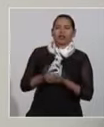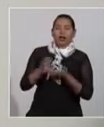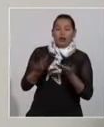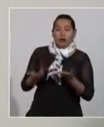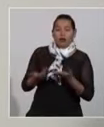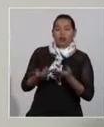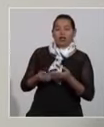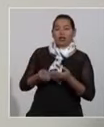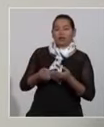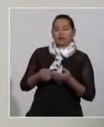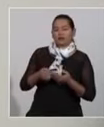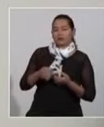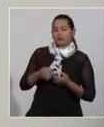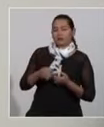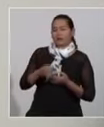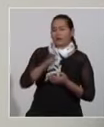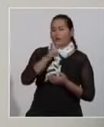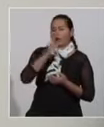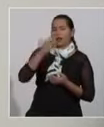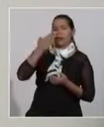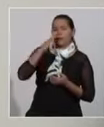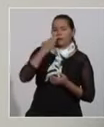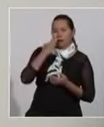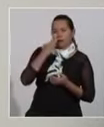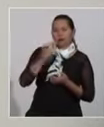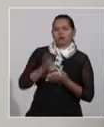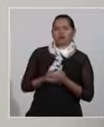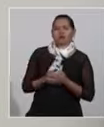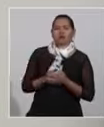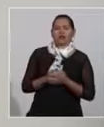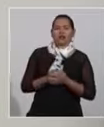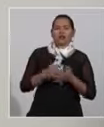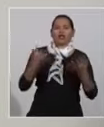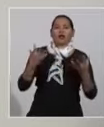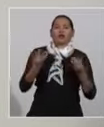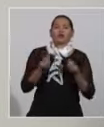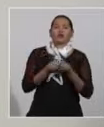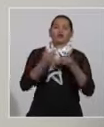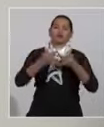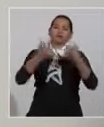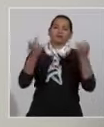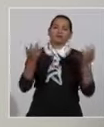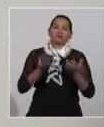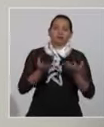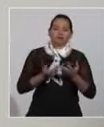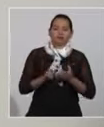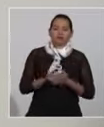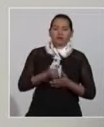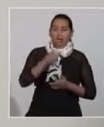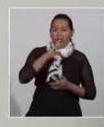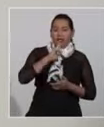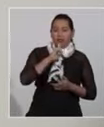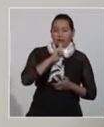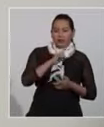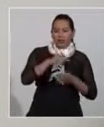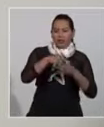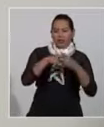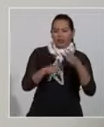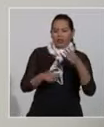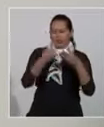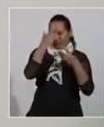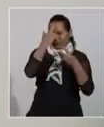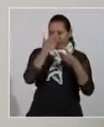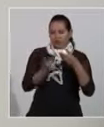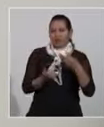palabra el candidato Luis Miguel Barbosa de la coalición Juntos Haremos Historia para responder al menos tres razones por las que